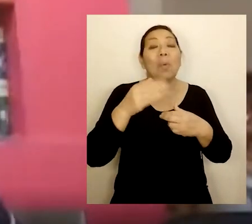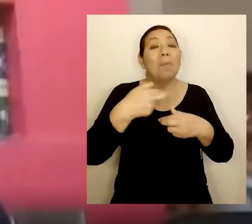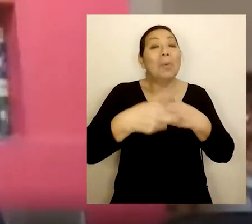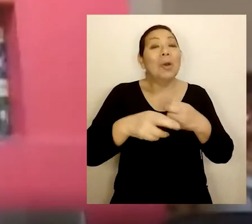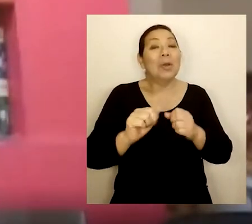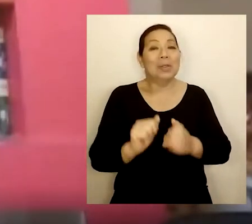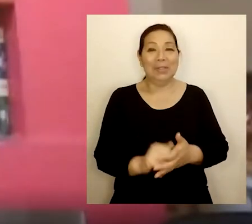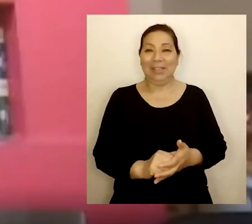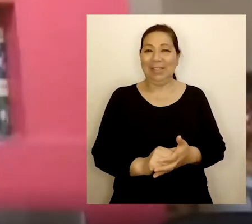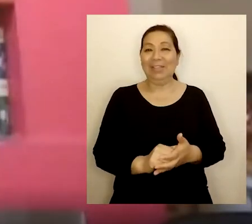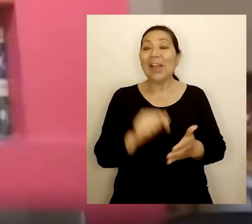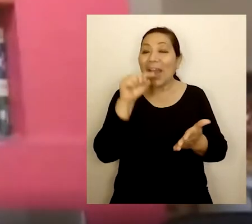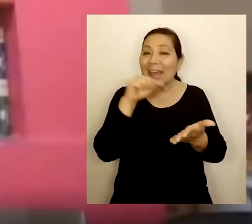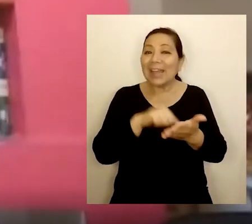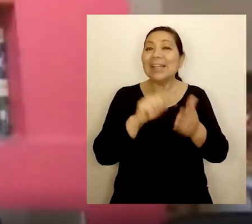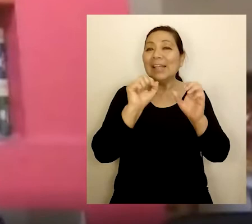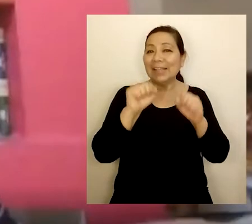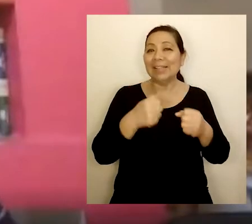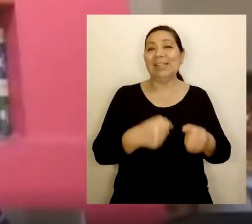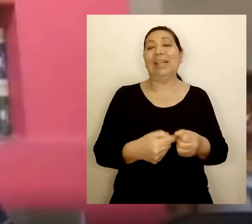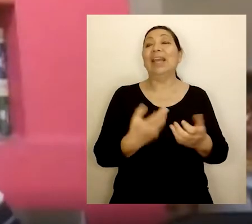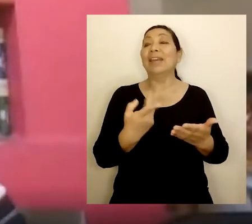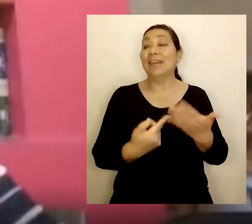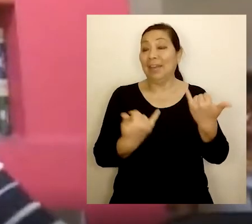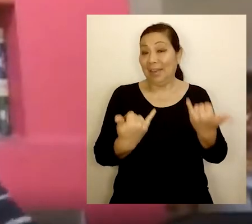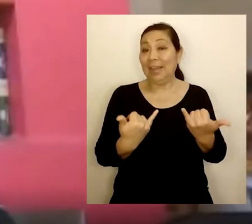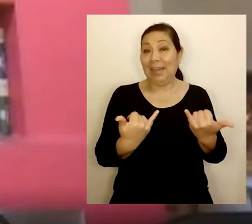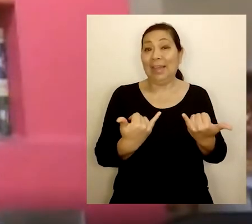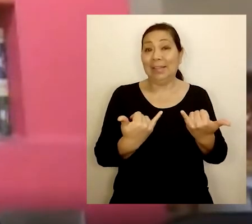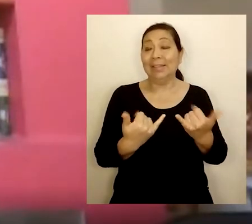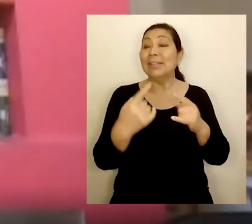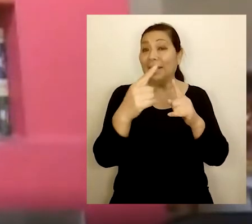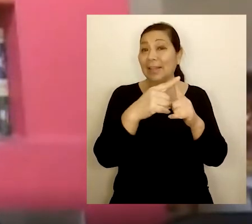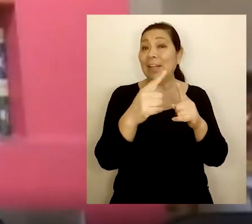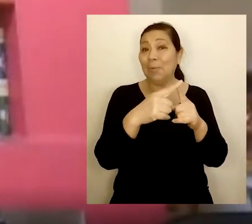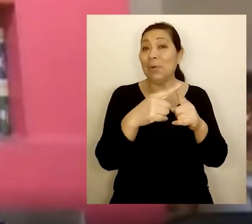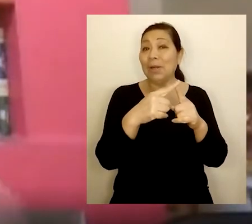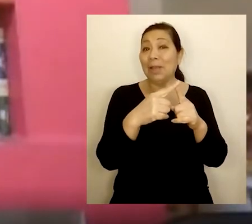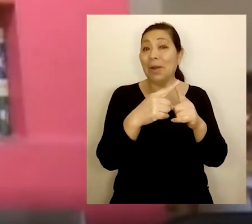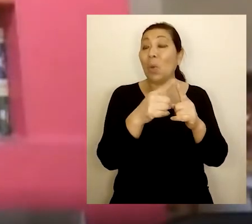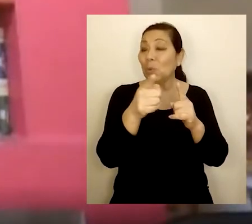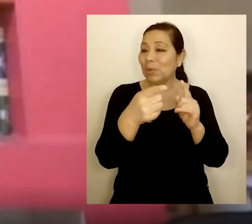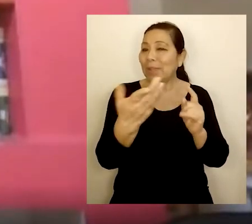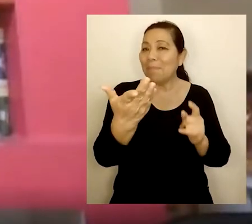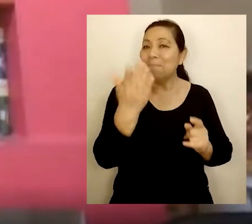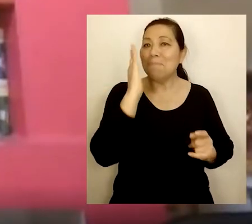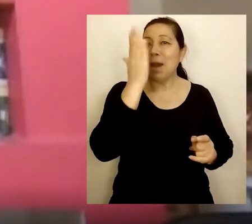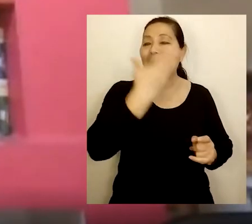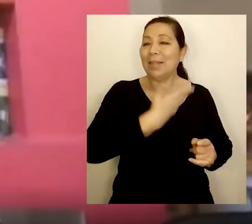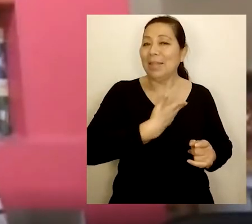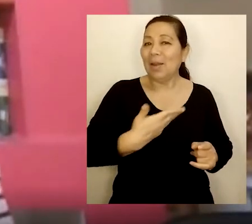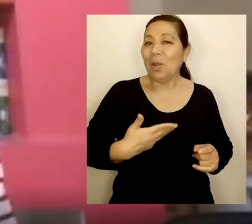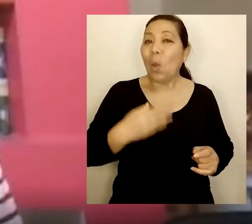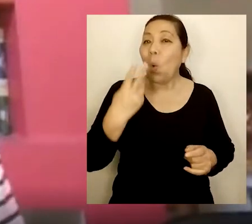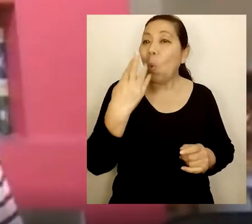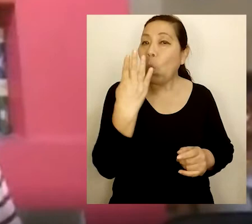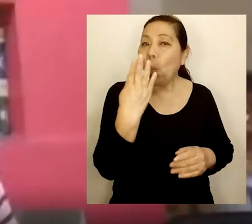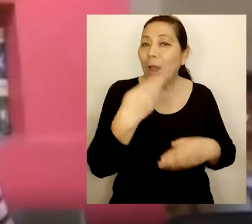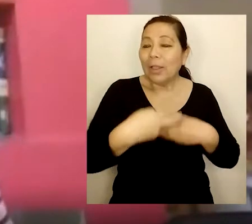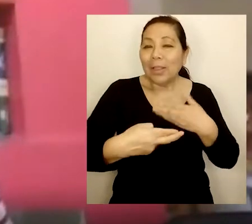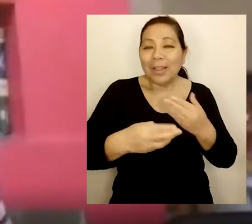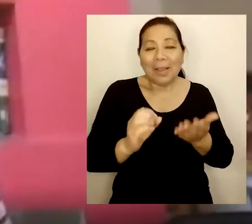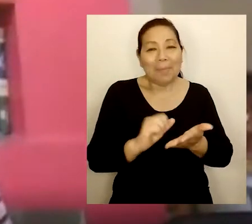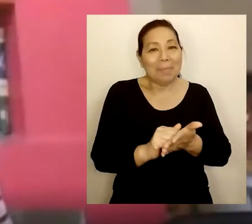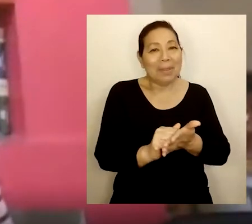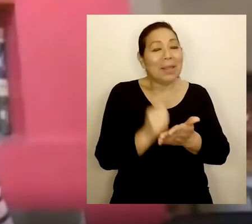debido proceso. Es así, señora magistrada, que este tribunal que usted preside, en 4 procesos ha